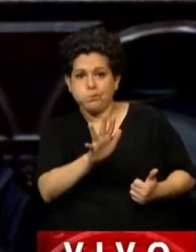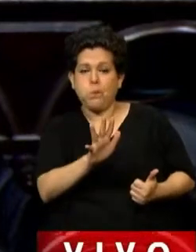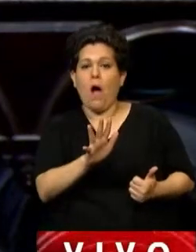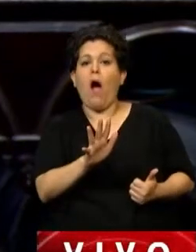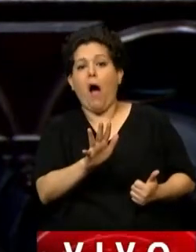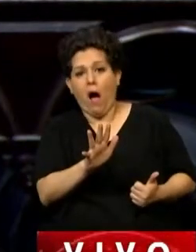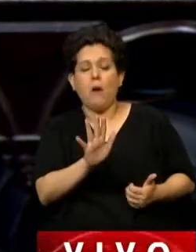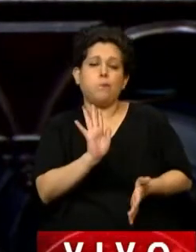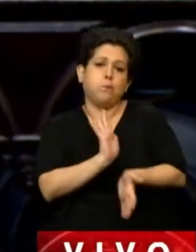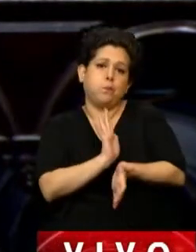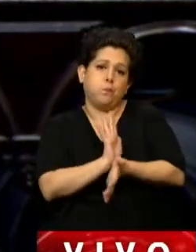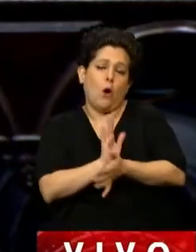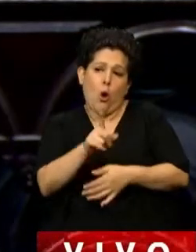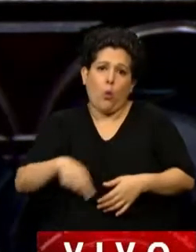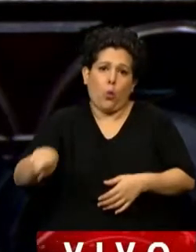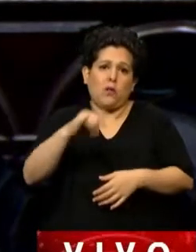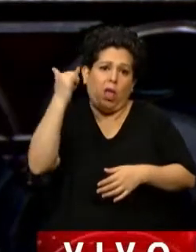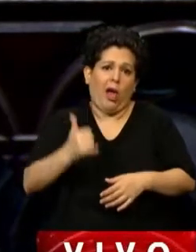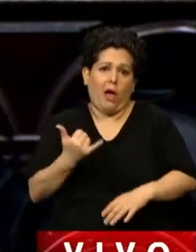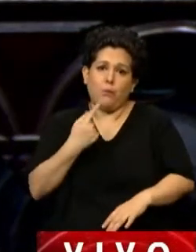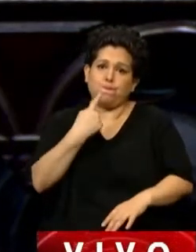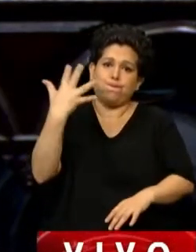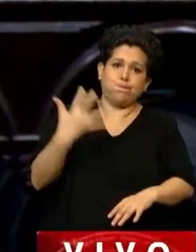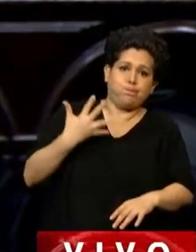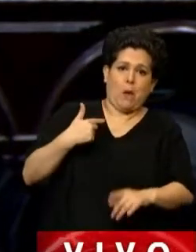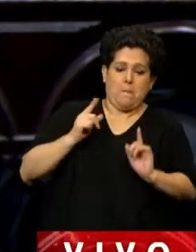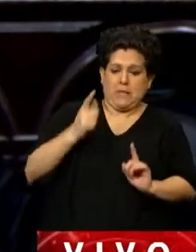la legitimidad que tiene cada uno de nosotros para estar sentado en esa banca.